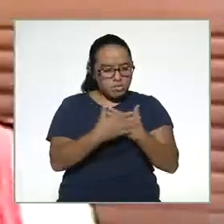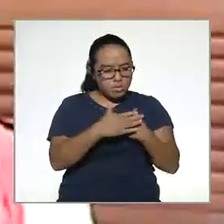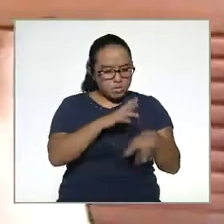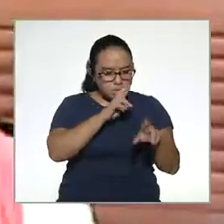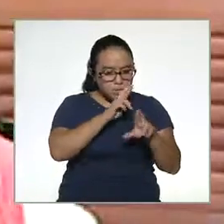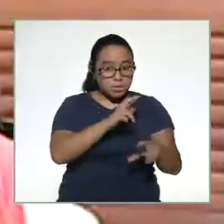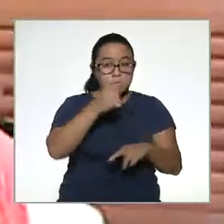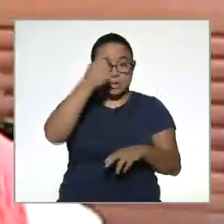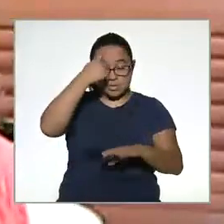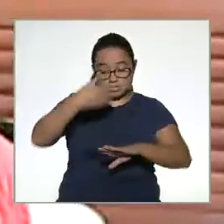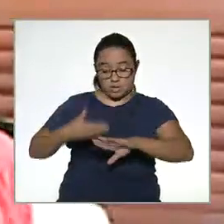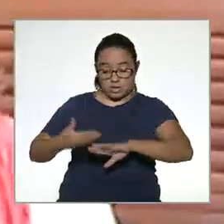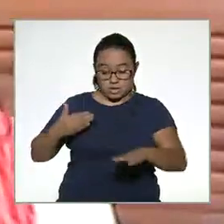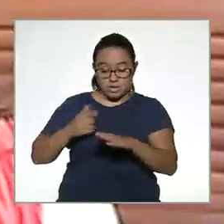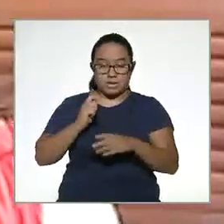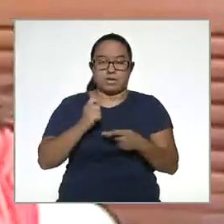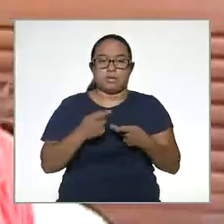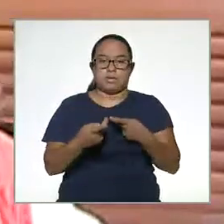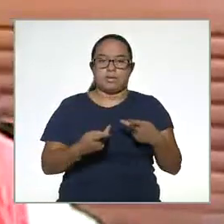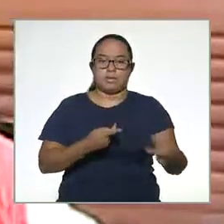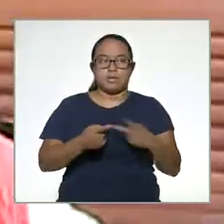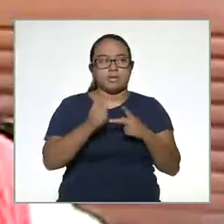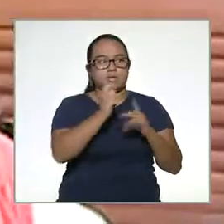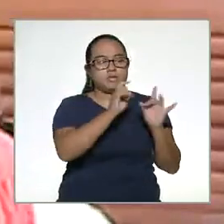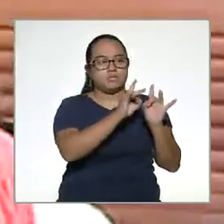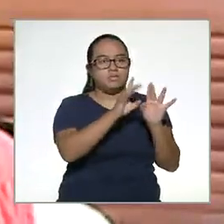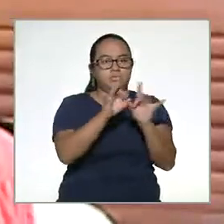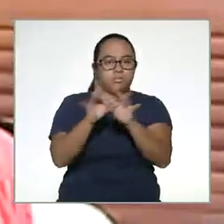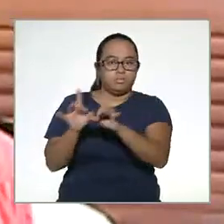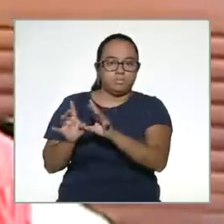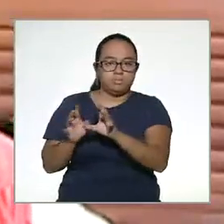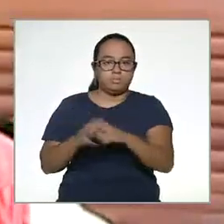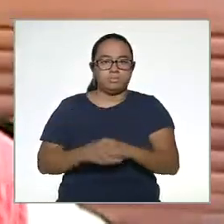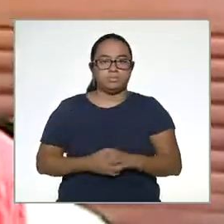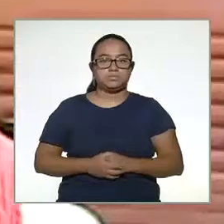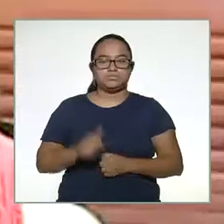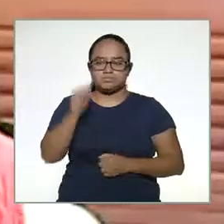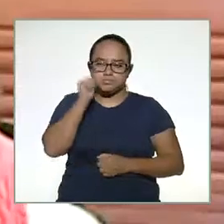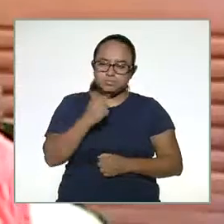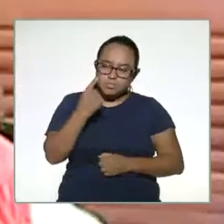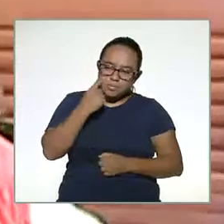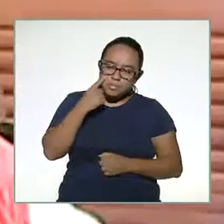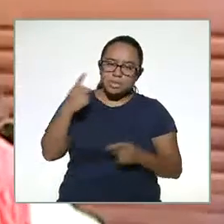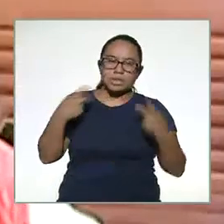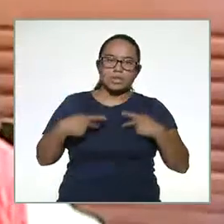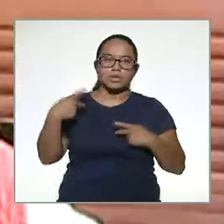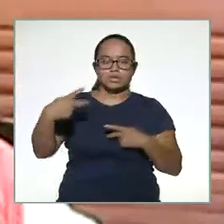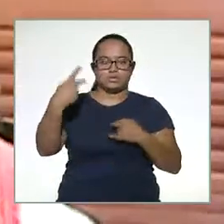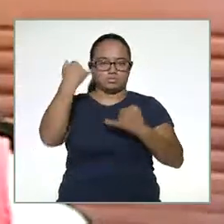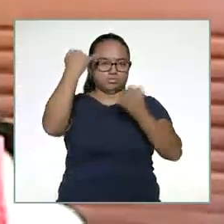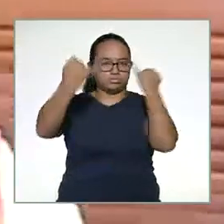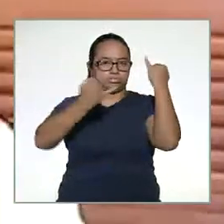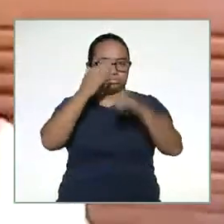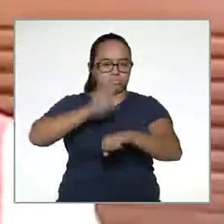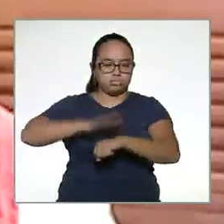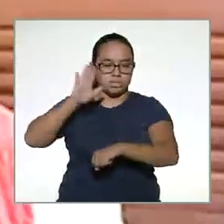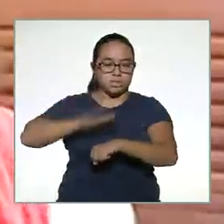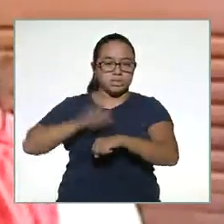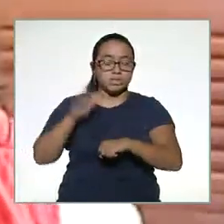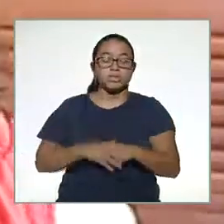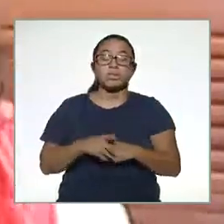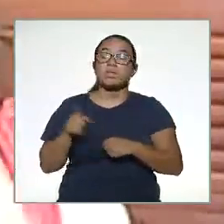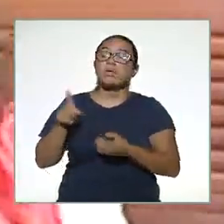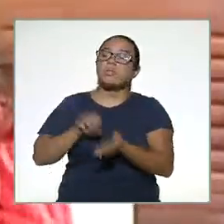prepararse antes de estar frente a una situación. Suelen ser personas más creativas, no digo que los